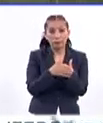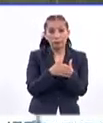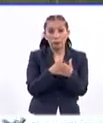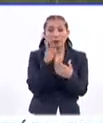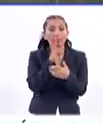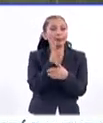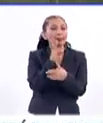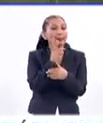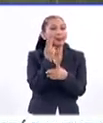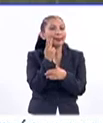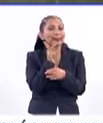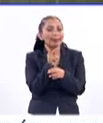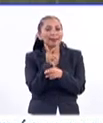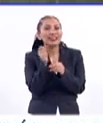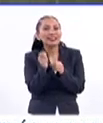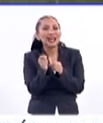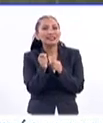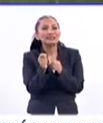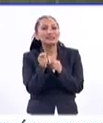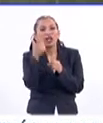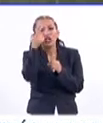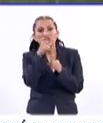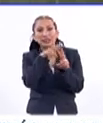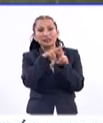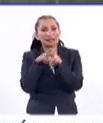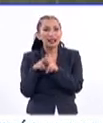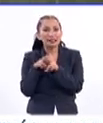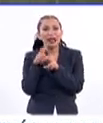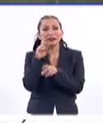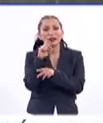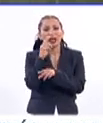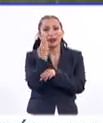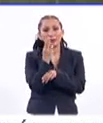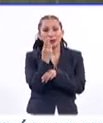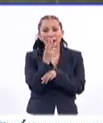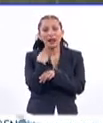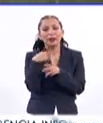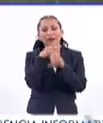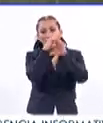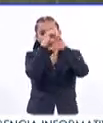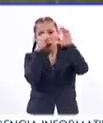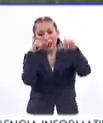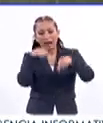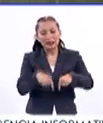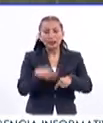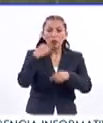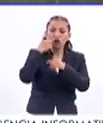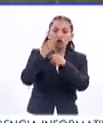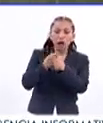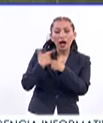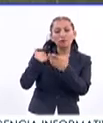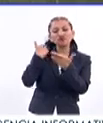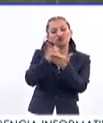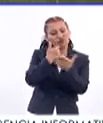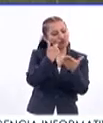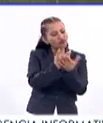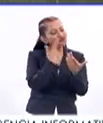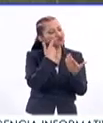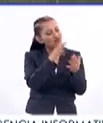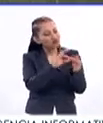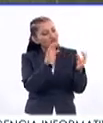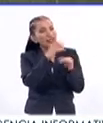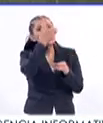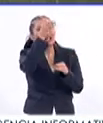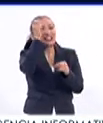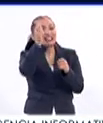una probadita de lo que será la Noche de las Estrellas el 30 de noviembre, con telescopios aquí, voluntarios que les van a estar